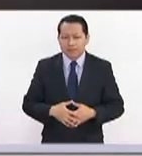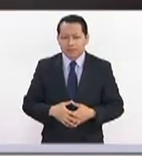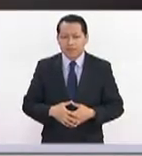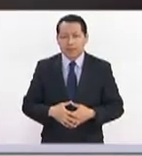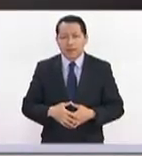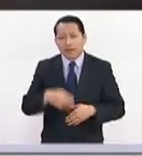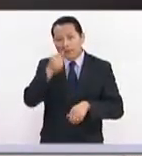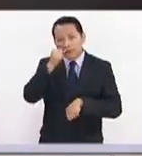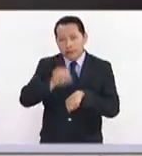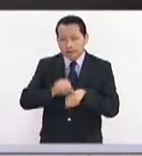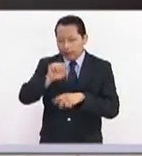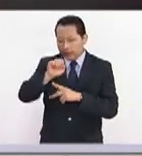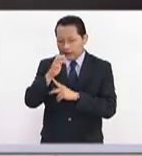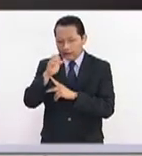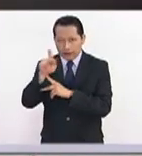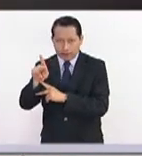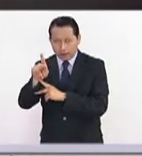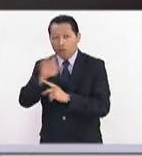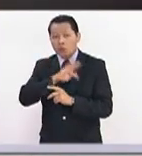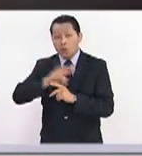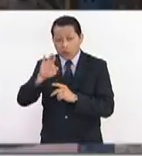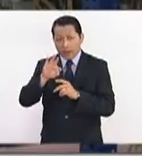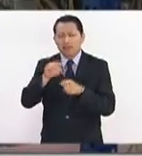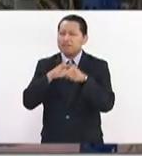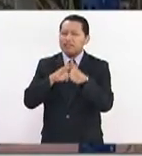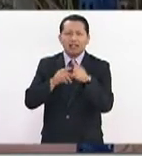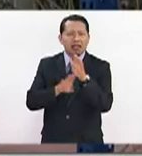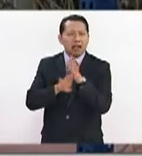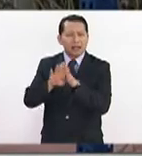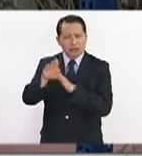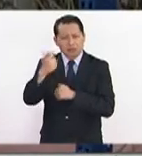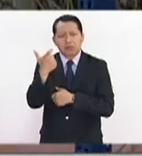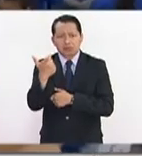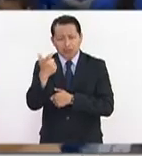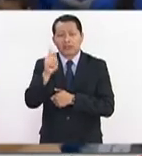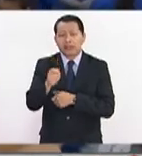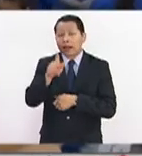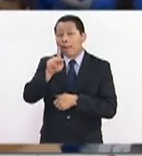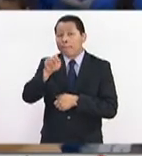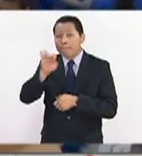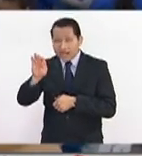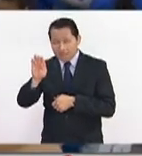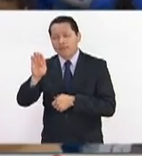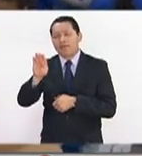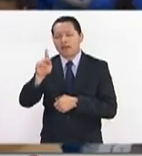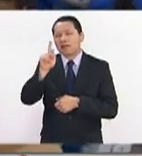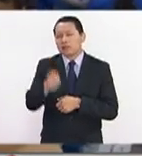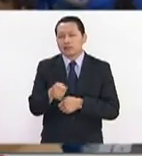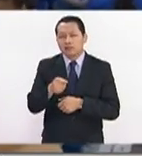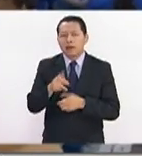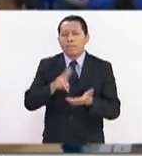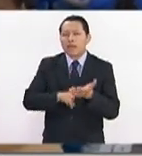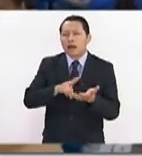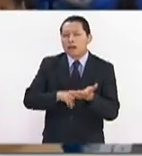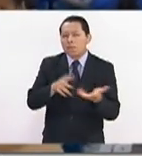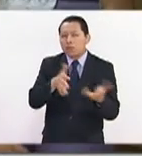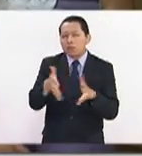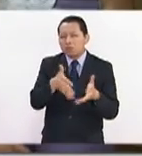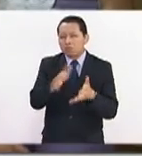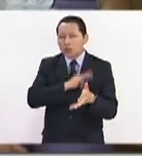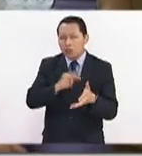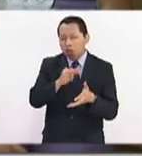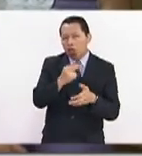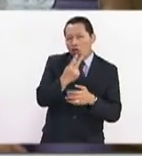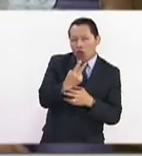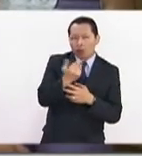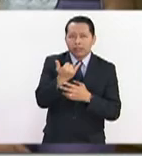La Secretaría de Hacienda mantendrá su estimación de crecimiento para este año. Prevé que el Producto Interno Bruto, el PIB, se ubique en un rango de entre 2